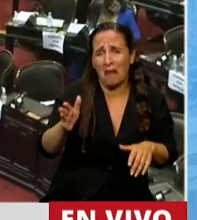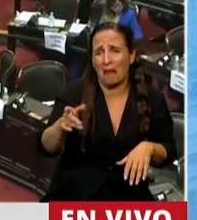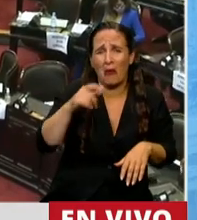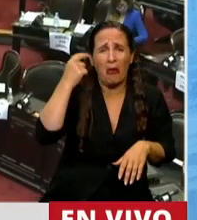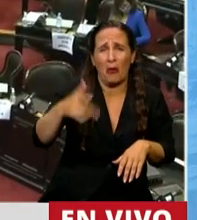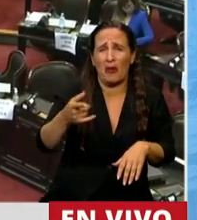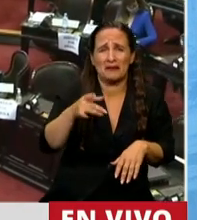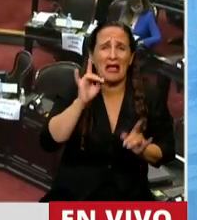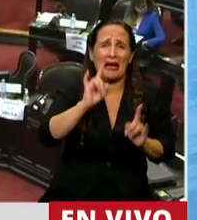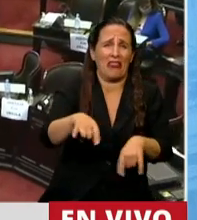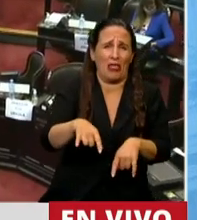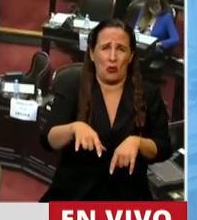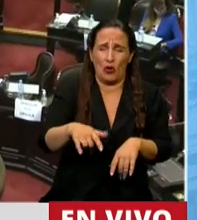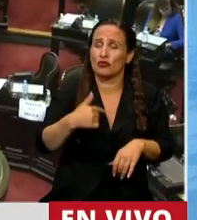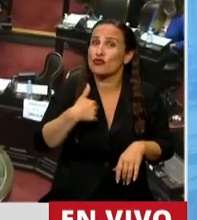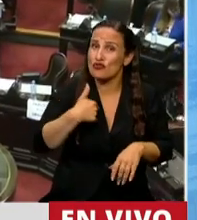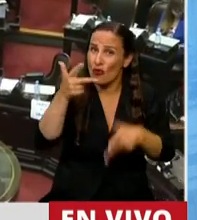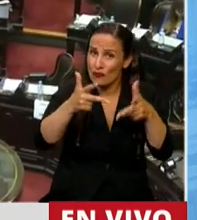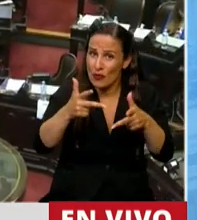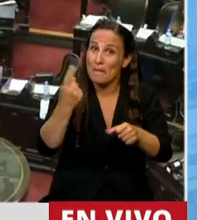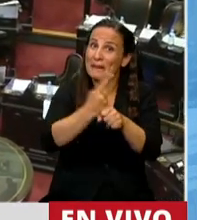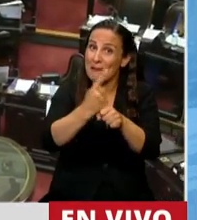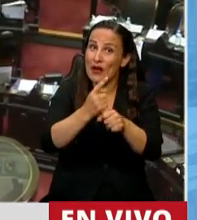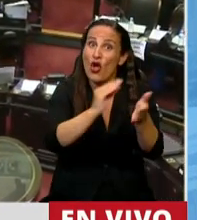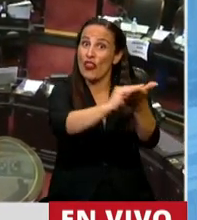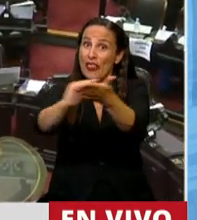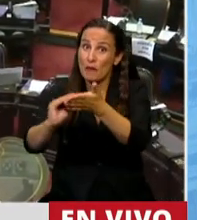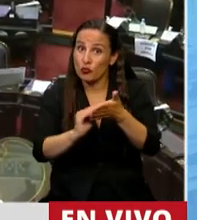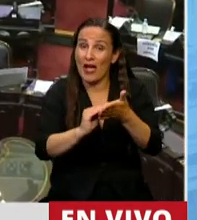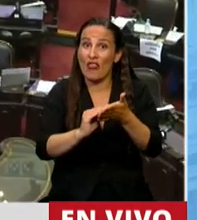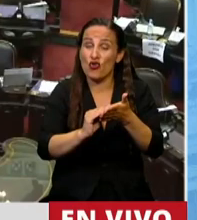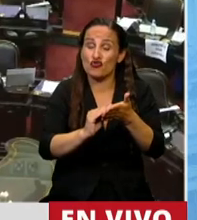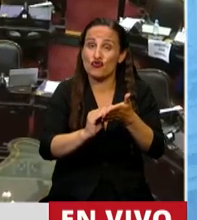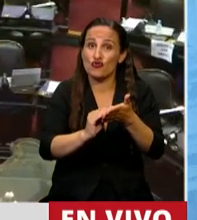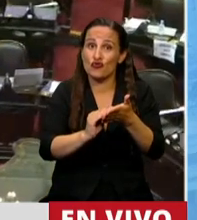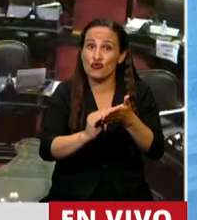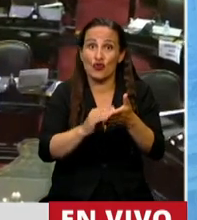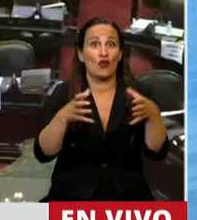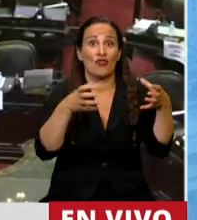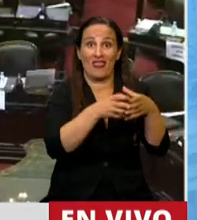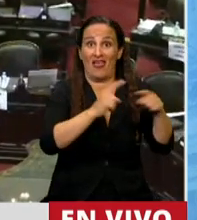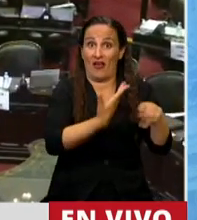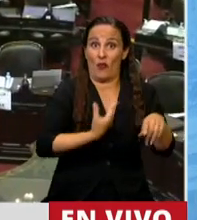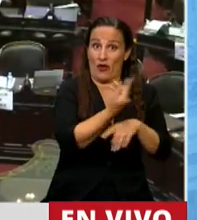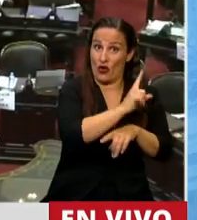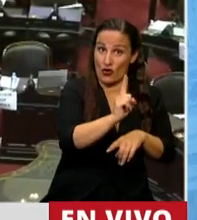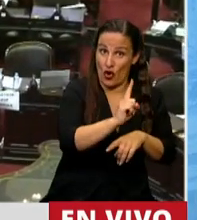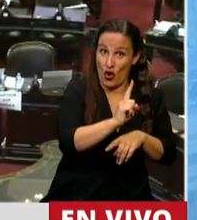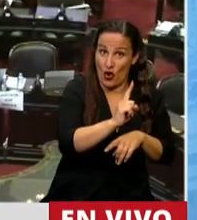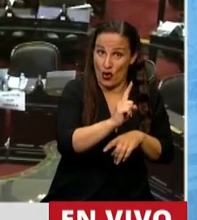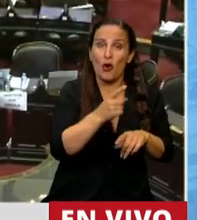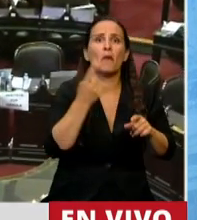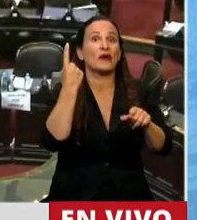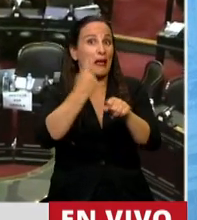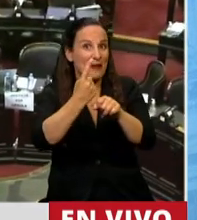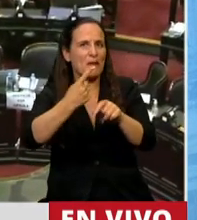ridiculez. Y yo me quiero dirigir primero a los diputados que no forman parte del oficialismo. porque vienen por nosotros, pero